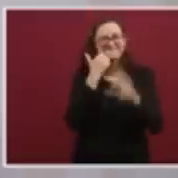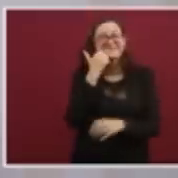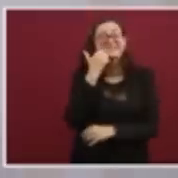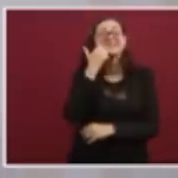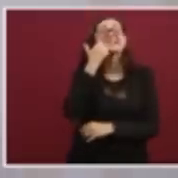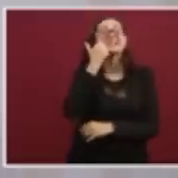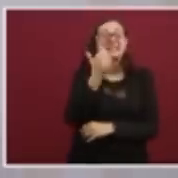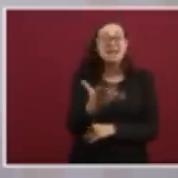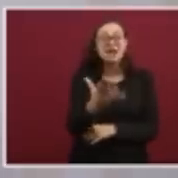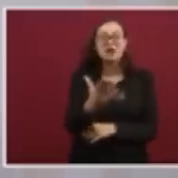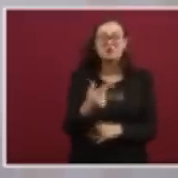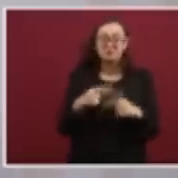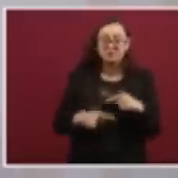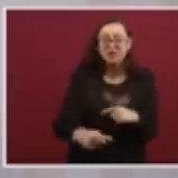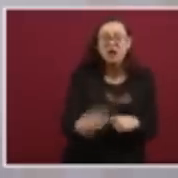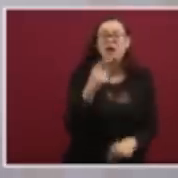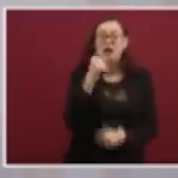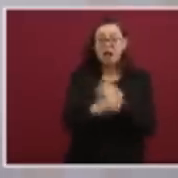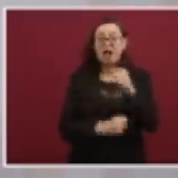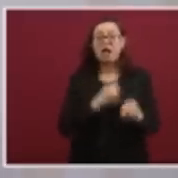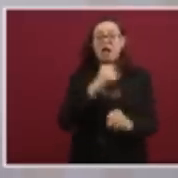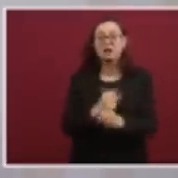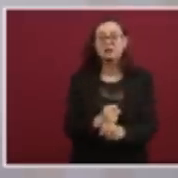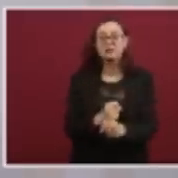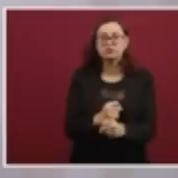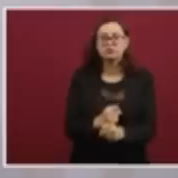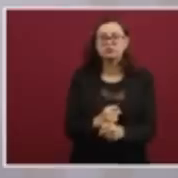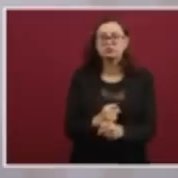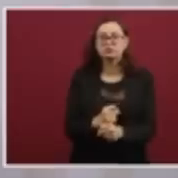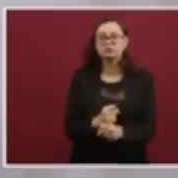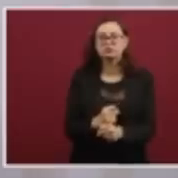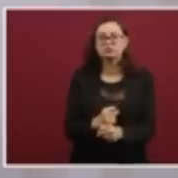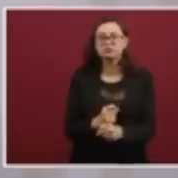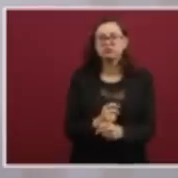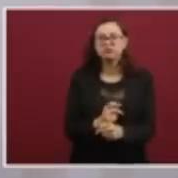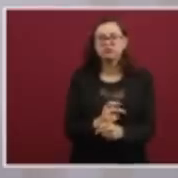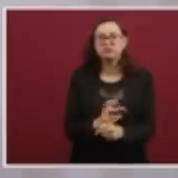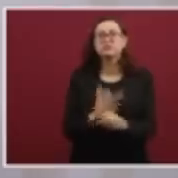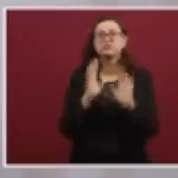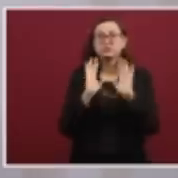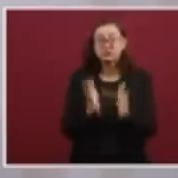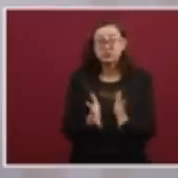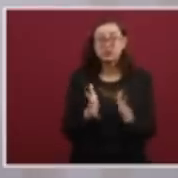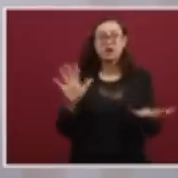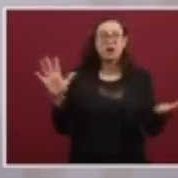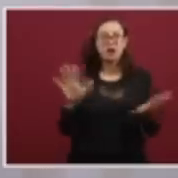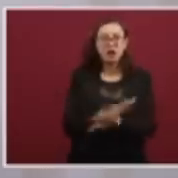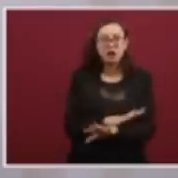Creo que en este año ya vamos a tener modificado